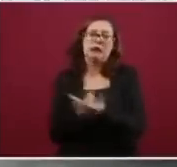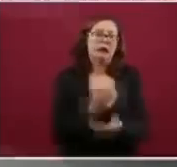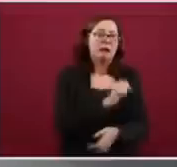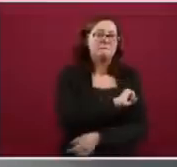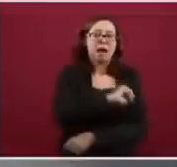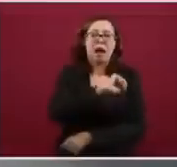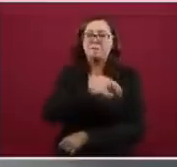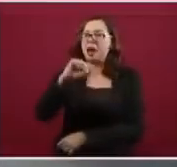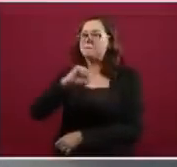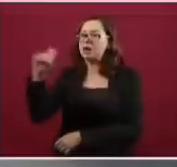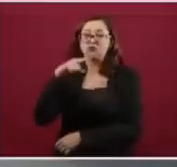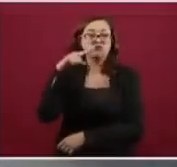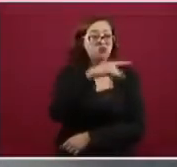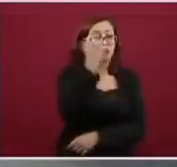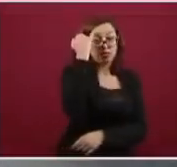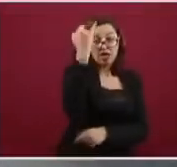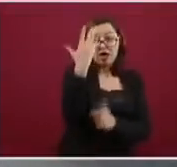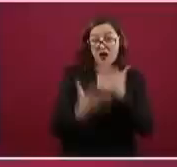fracaso